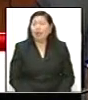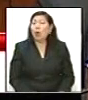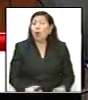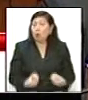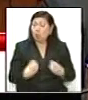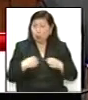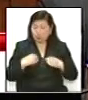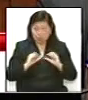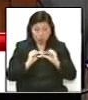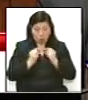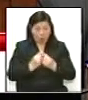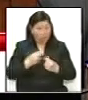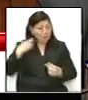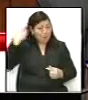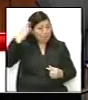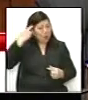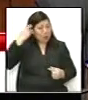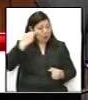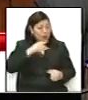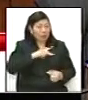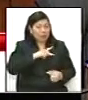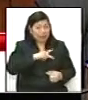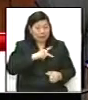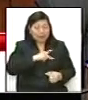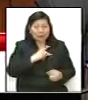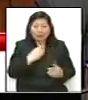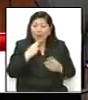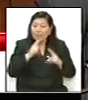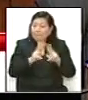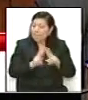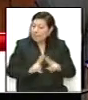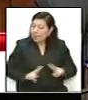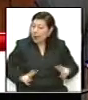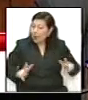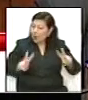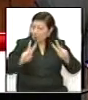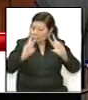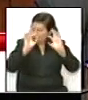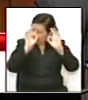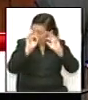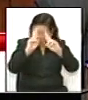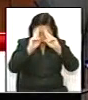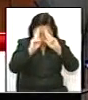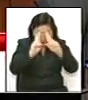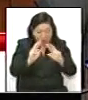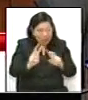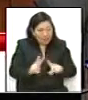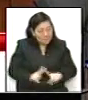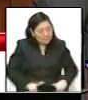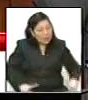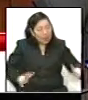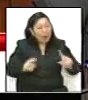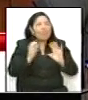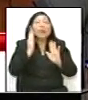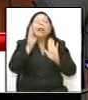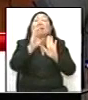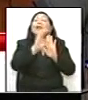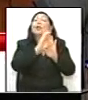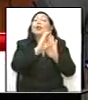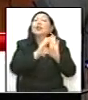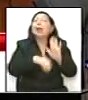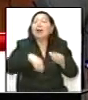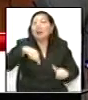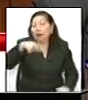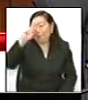como bancada lo que hemos hecho es defender valores y principios establecidos en la Constitución Política del